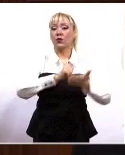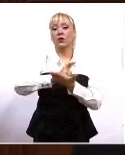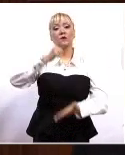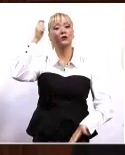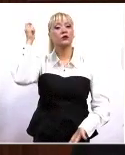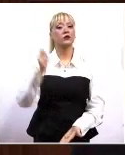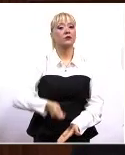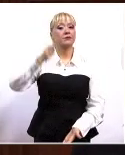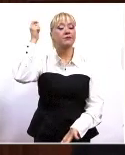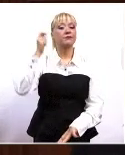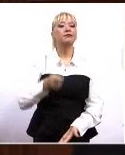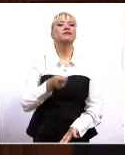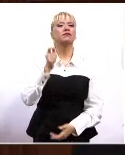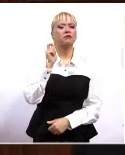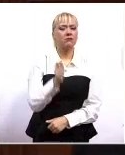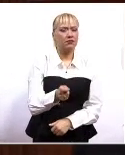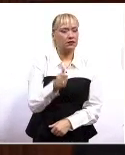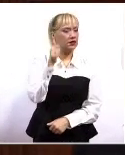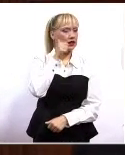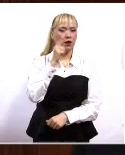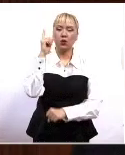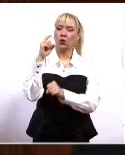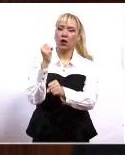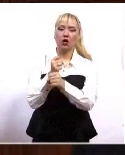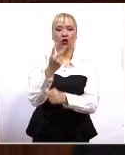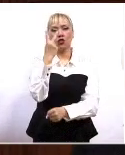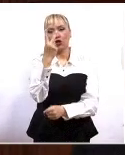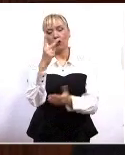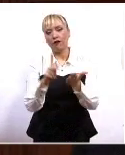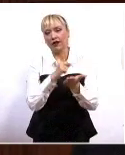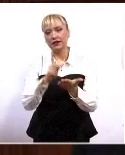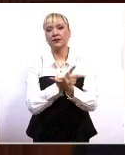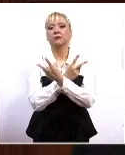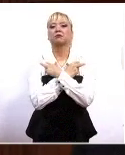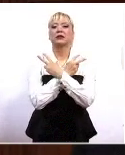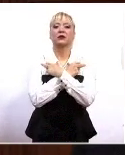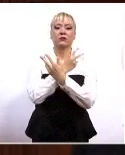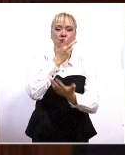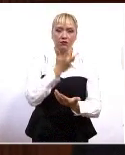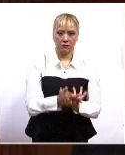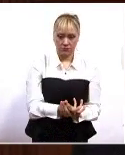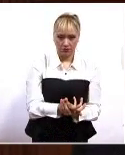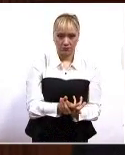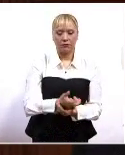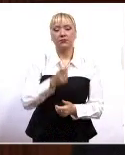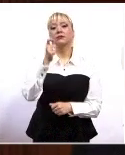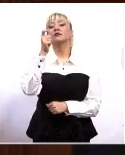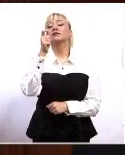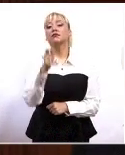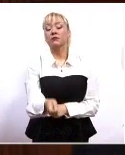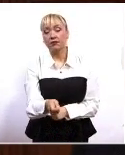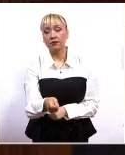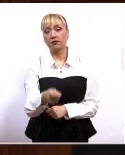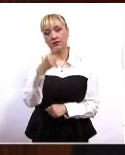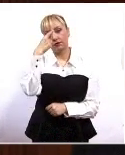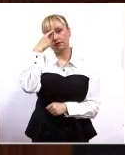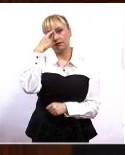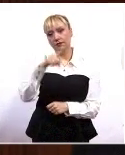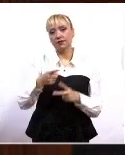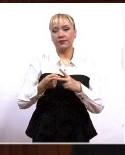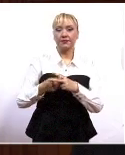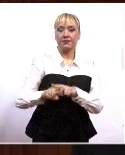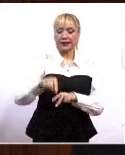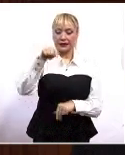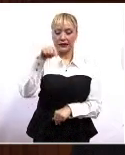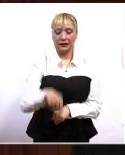Justicia tendrá cada año 2 periodos de sesiones, de los cuales el segundo